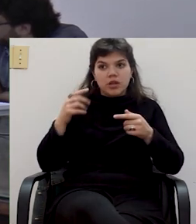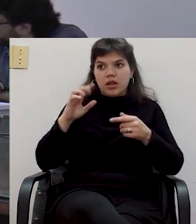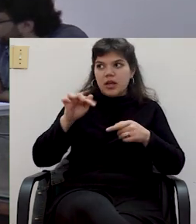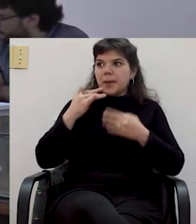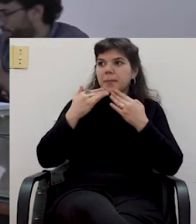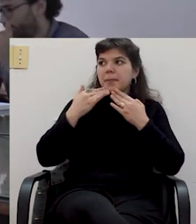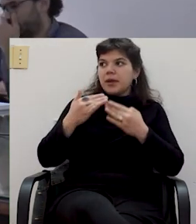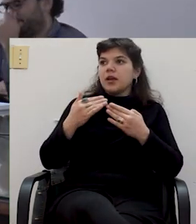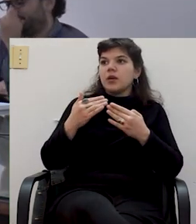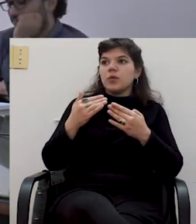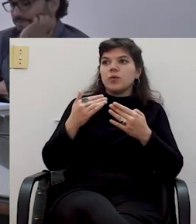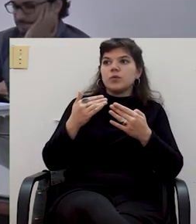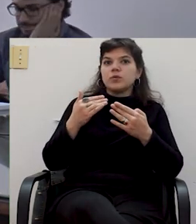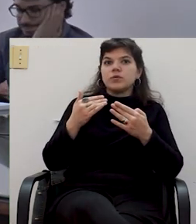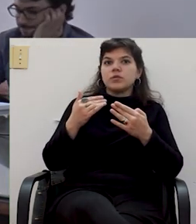preguntas.